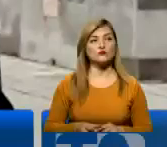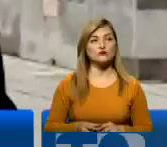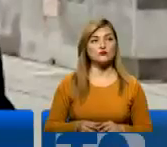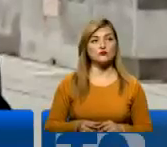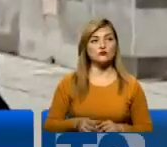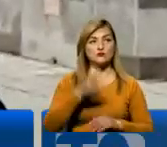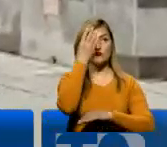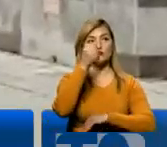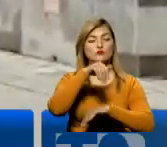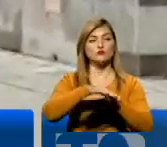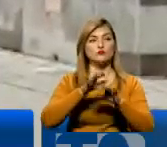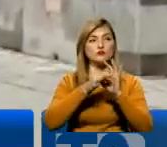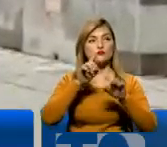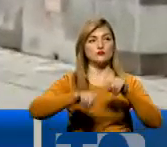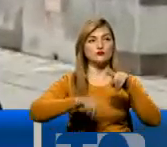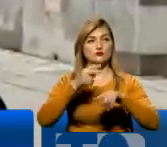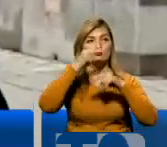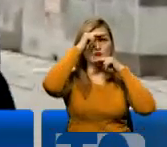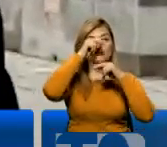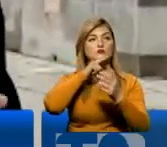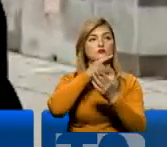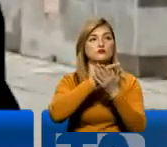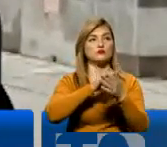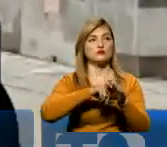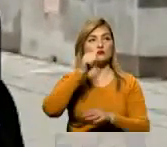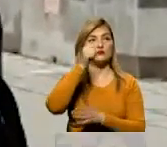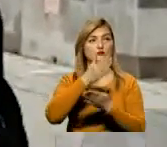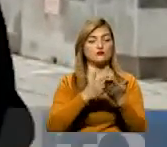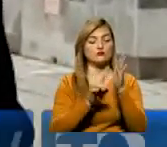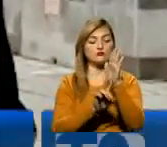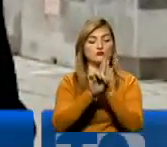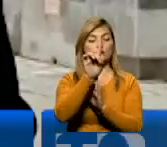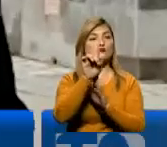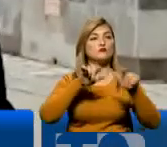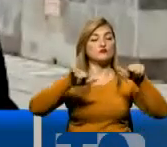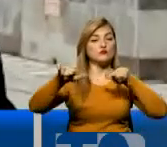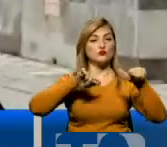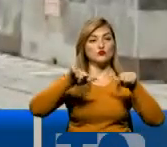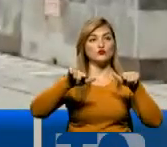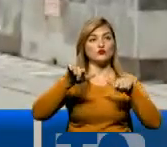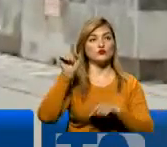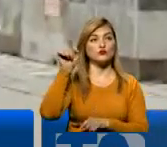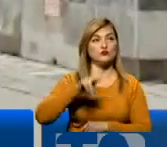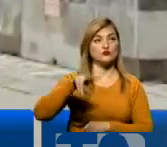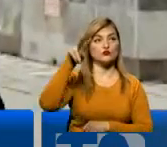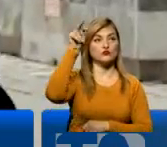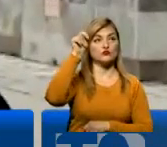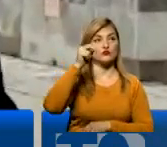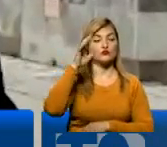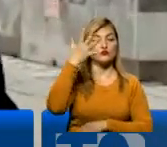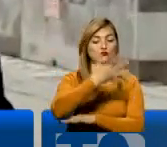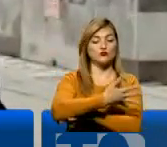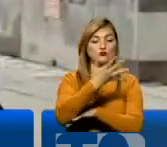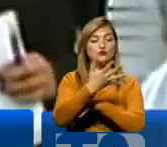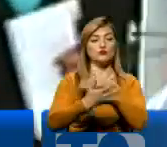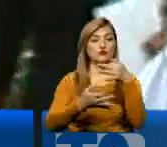Buenas tardes, compañeras, amigos televidentes. Así es, desde las 10:30 se desarrolla aquí en las instalaciones del Complejo Judicial Norte el quinto día de